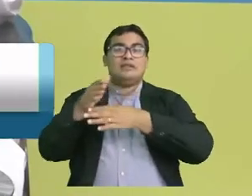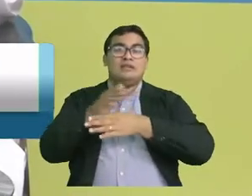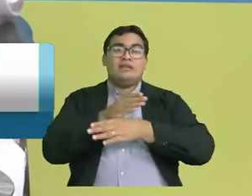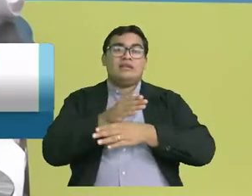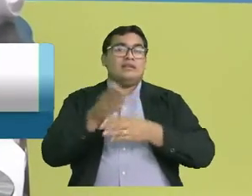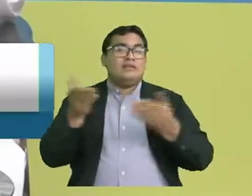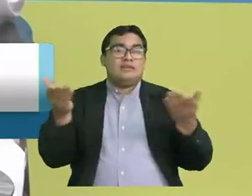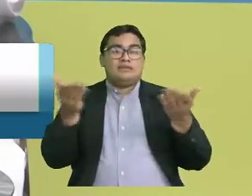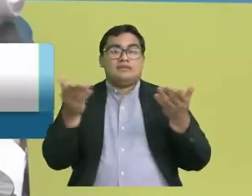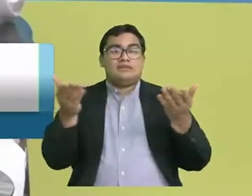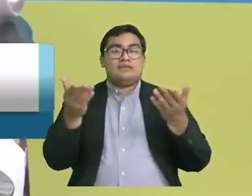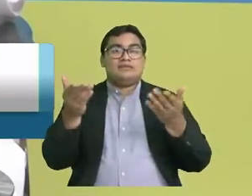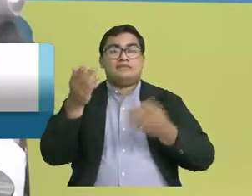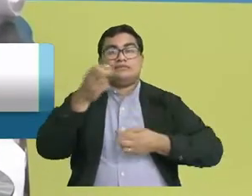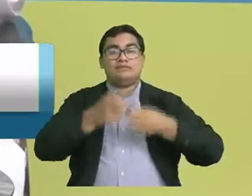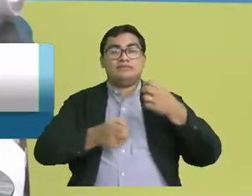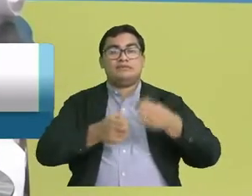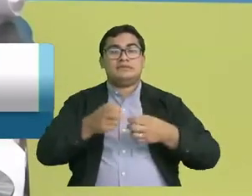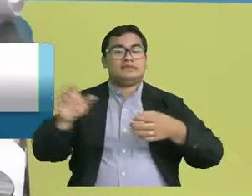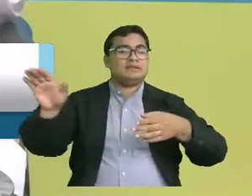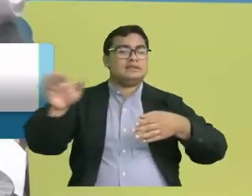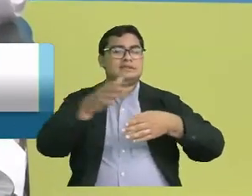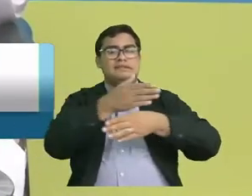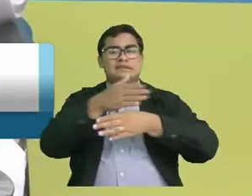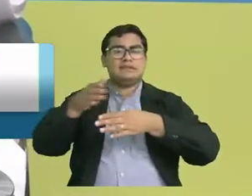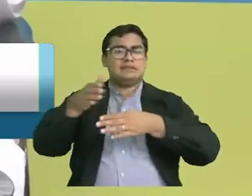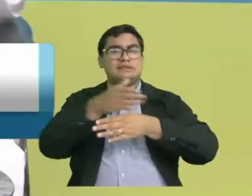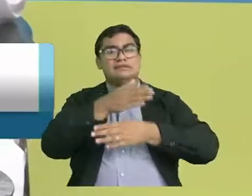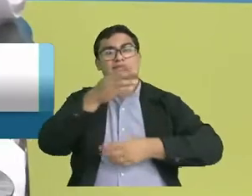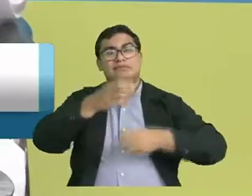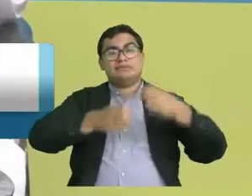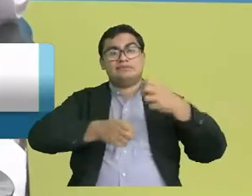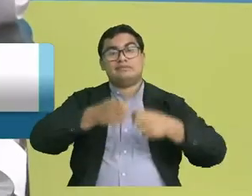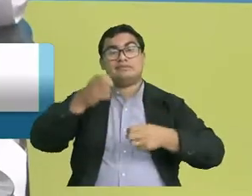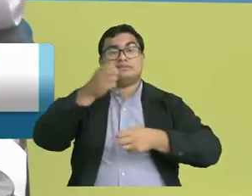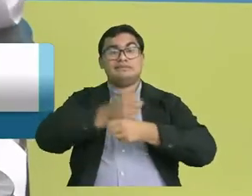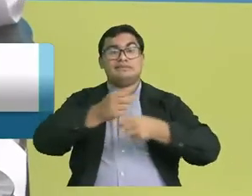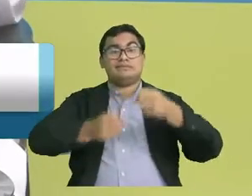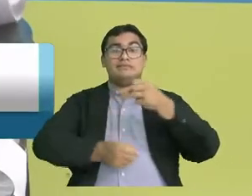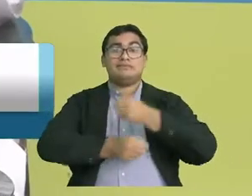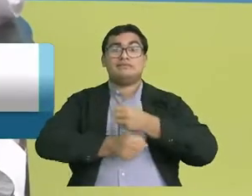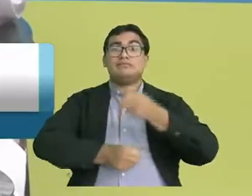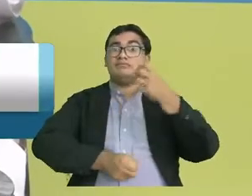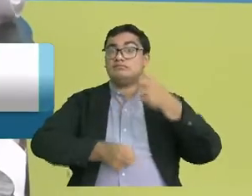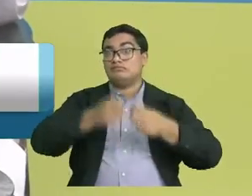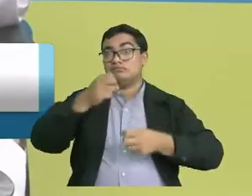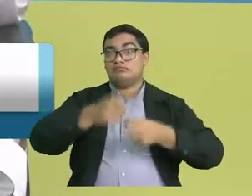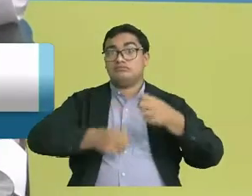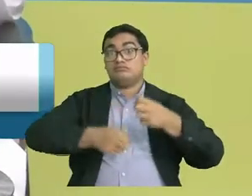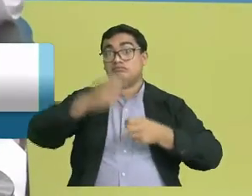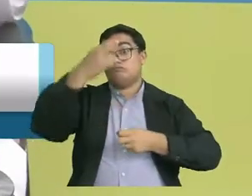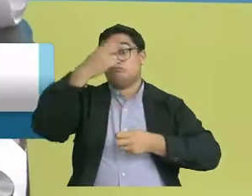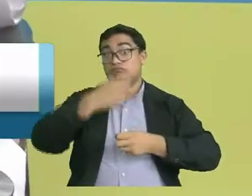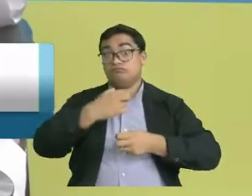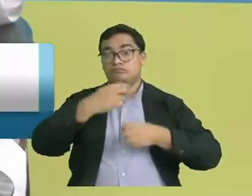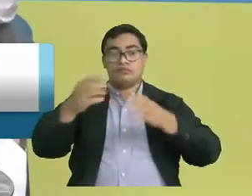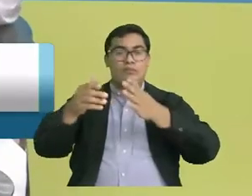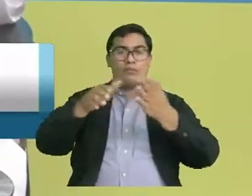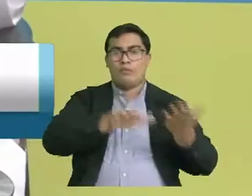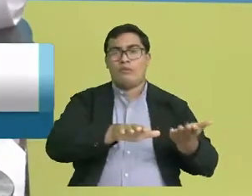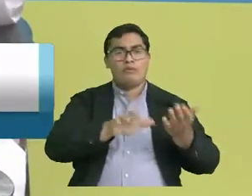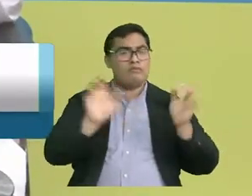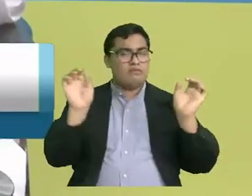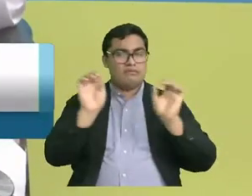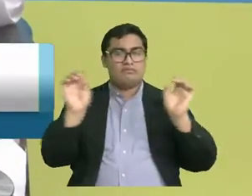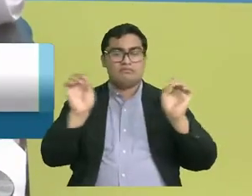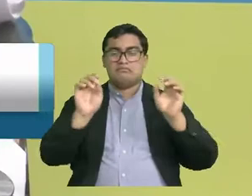le llamamos trastornos de la diferenciación sexual y son problemas bastante serios, no son mortales, no son graves, la gente no